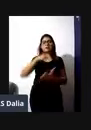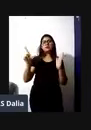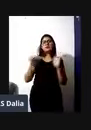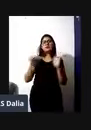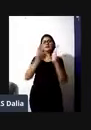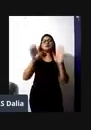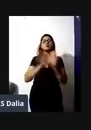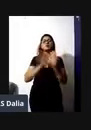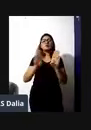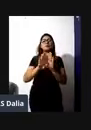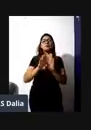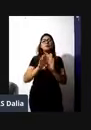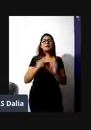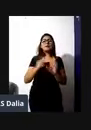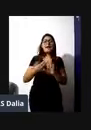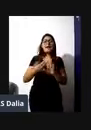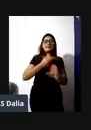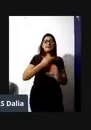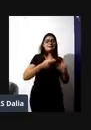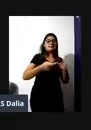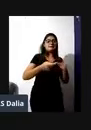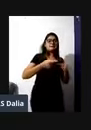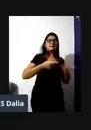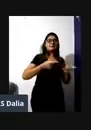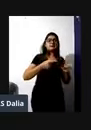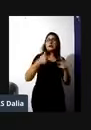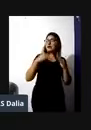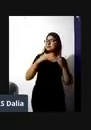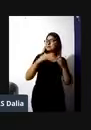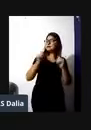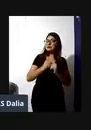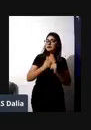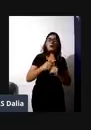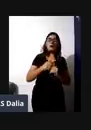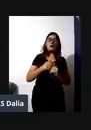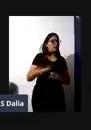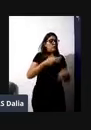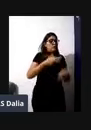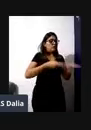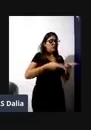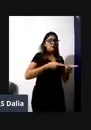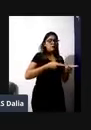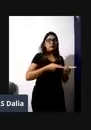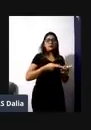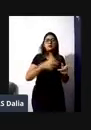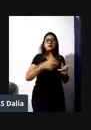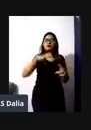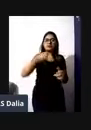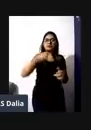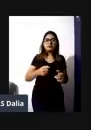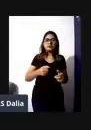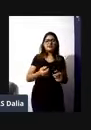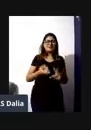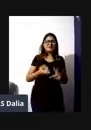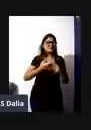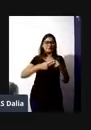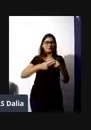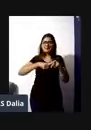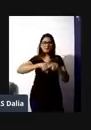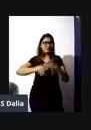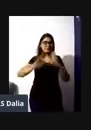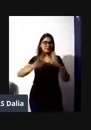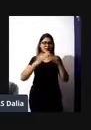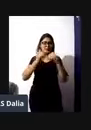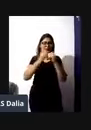fuimos preparando cuando empezamos a quedarnos en casa, ¿se acuerdan esos primeros días que era como